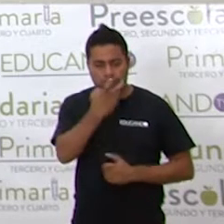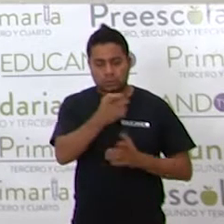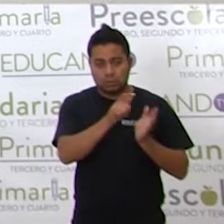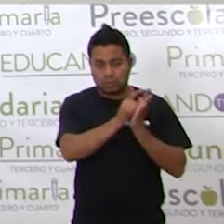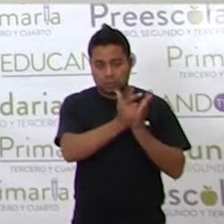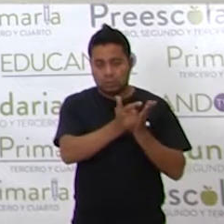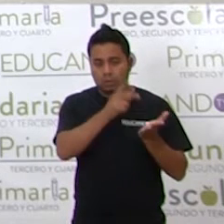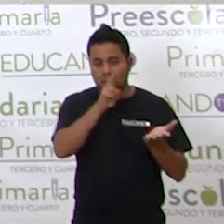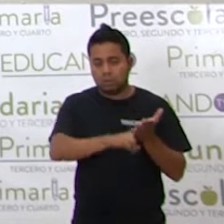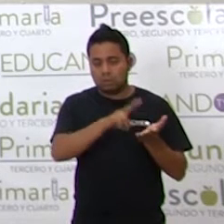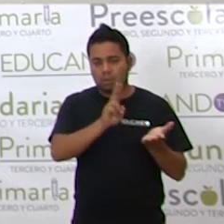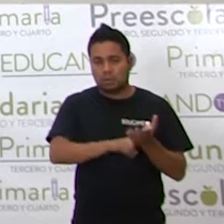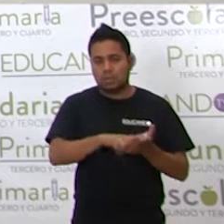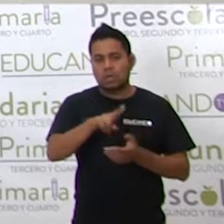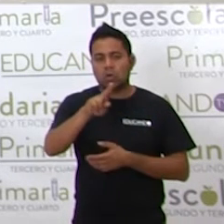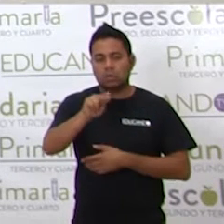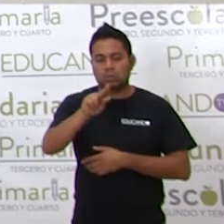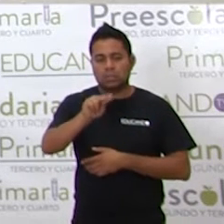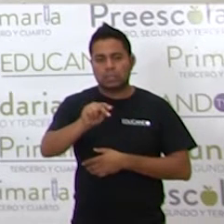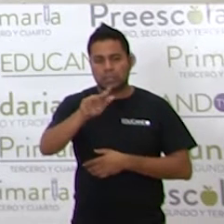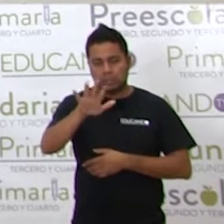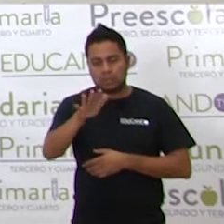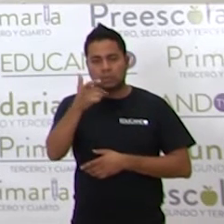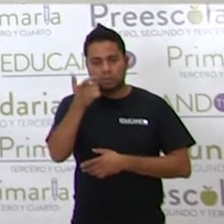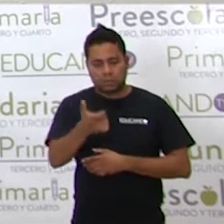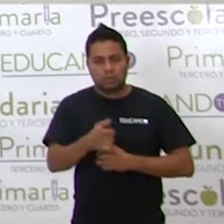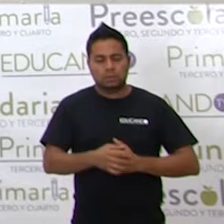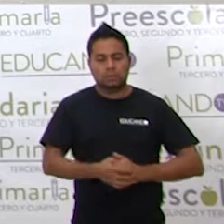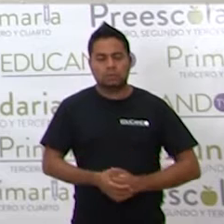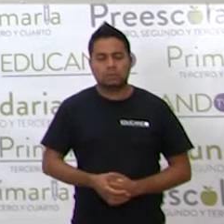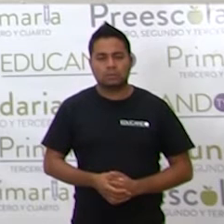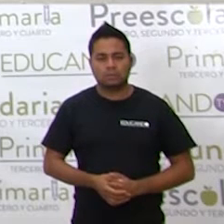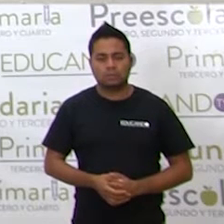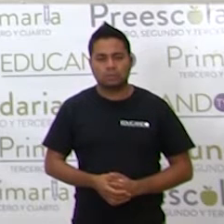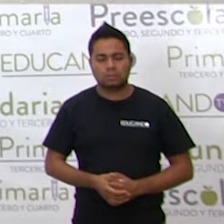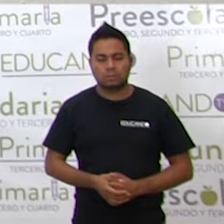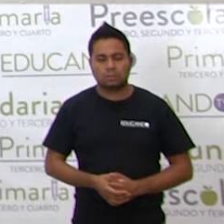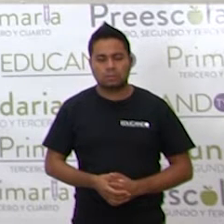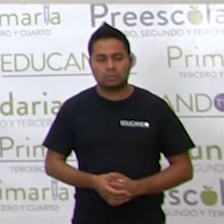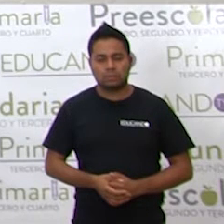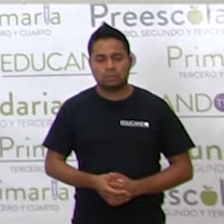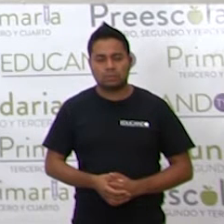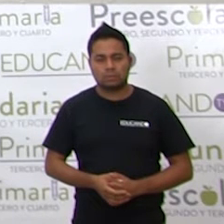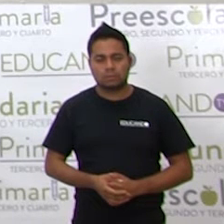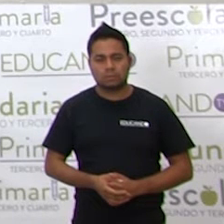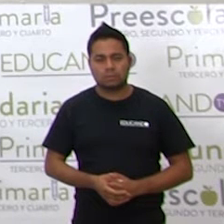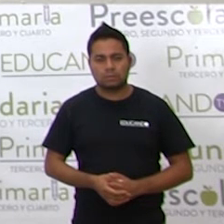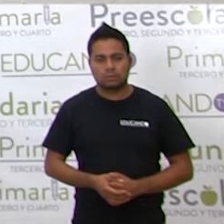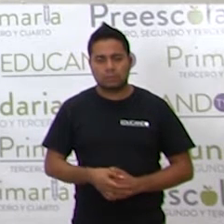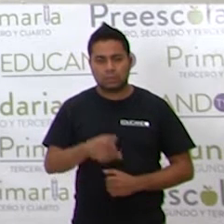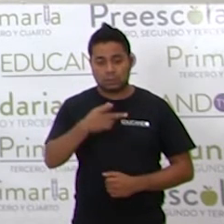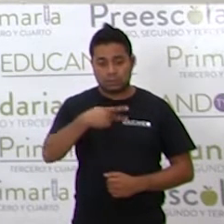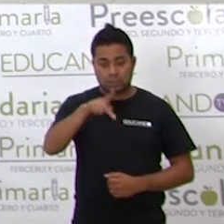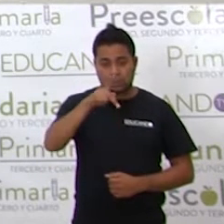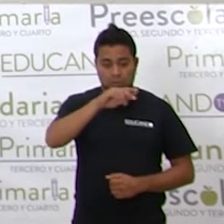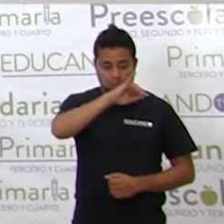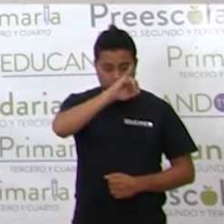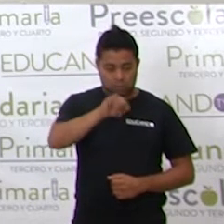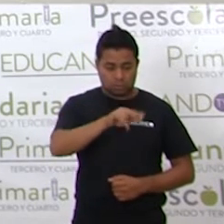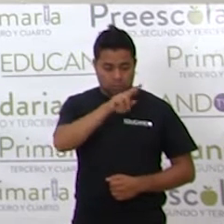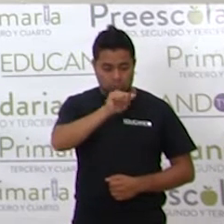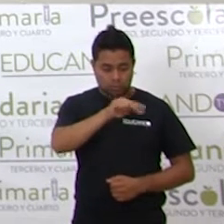cuesta 85 pesos. Pero ni Juan ni